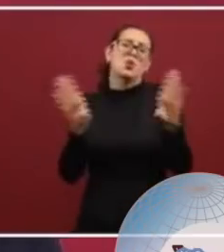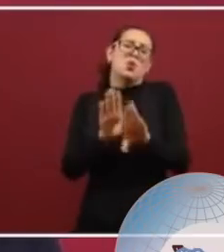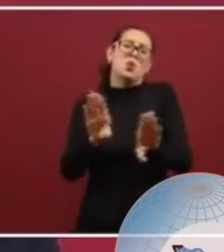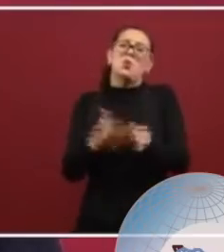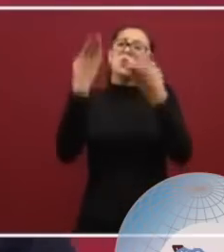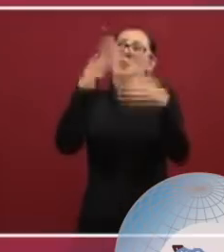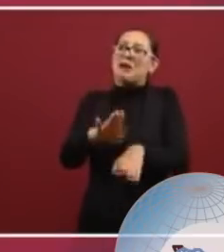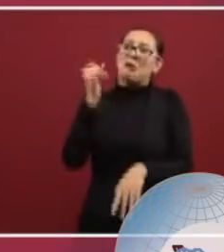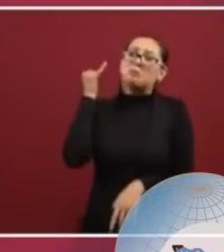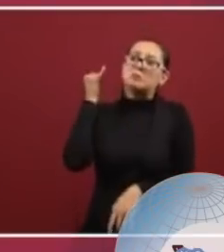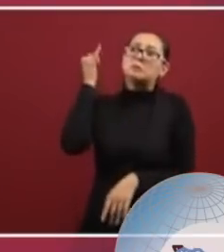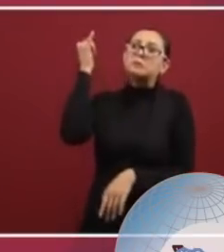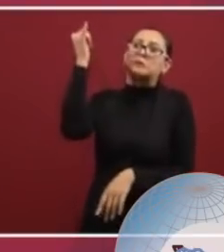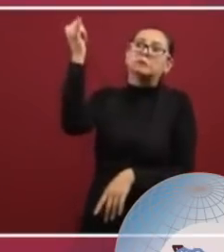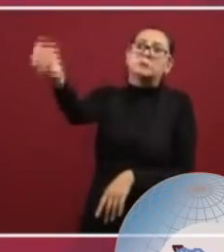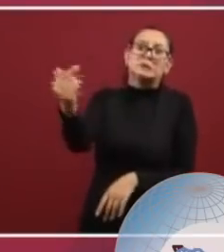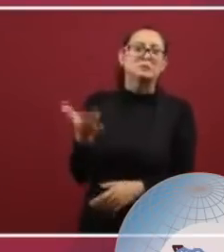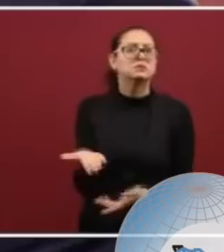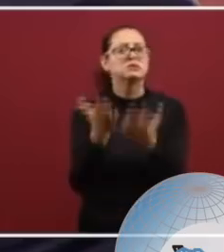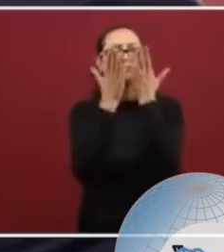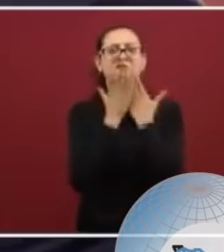apartados si no tenemos